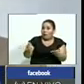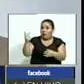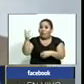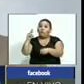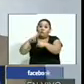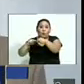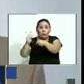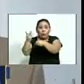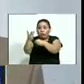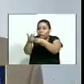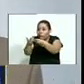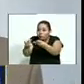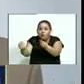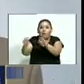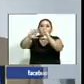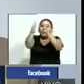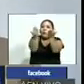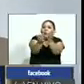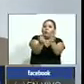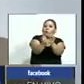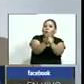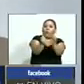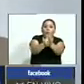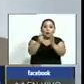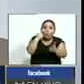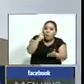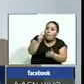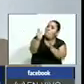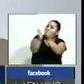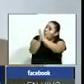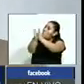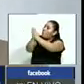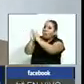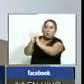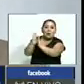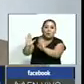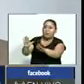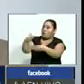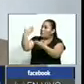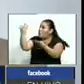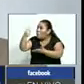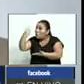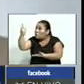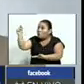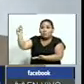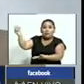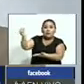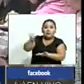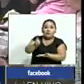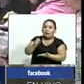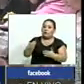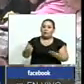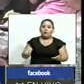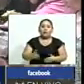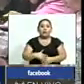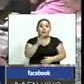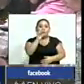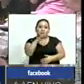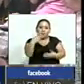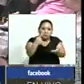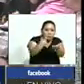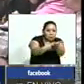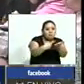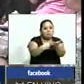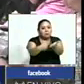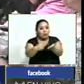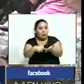dólar. Y no se va a encontrar los recursos el día que los andemos buscando. También, aunque las discusiones